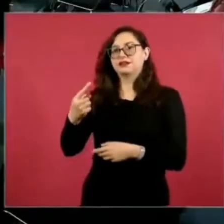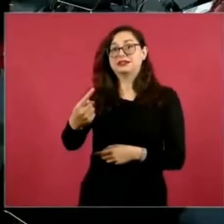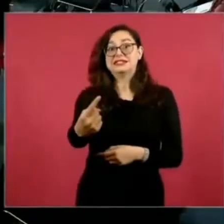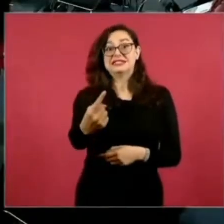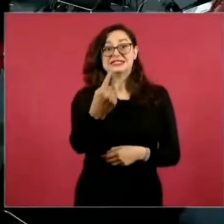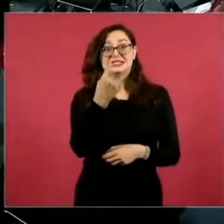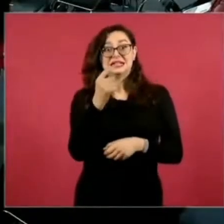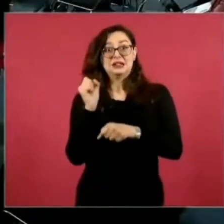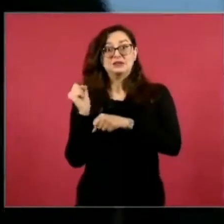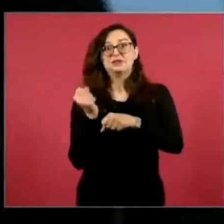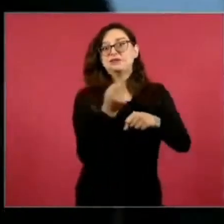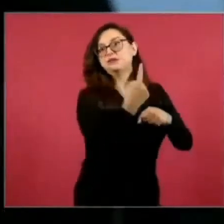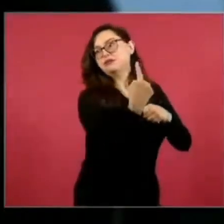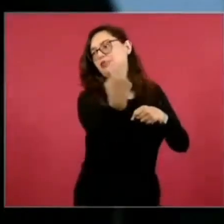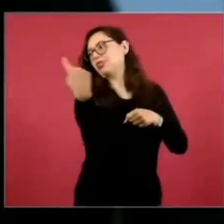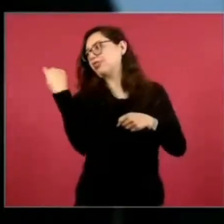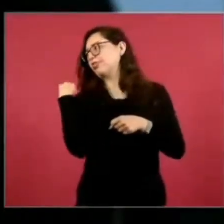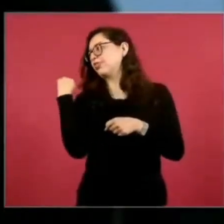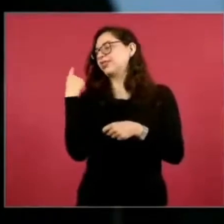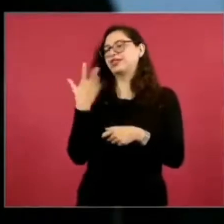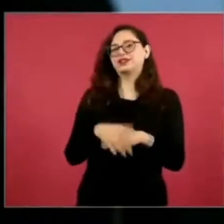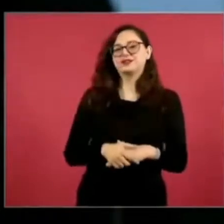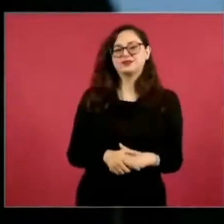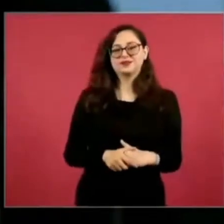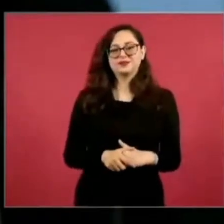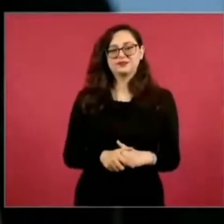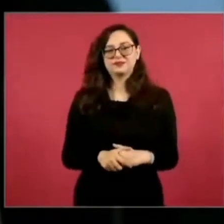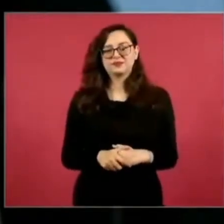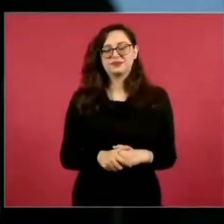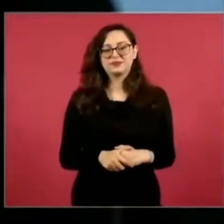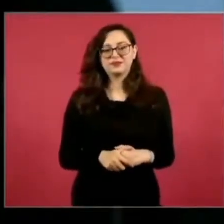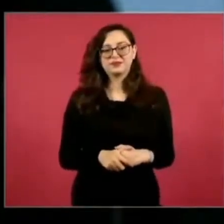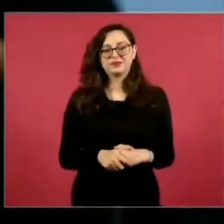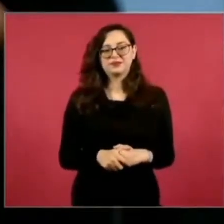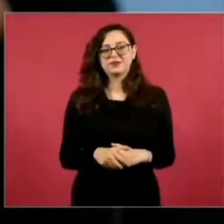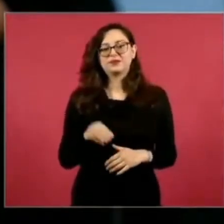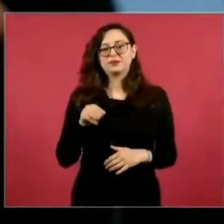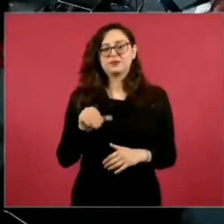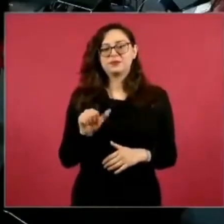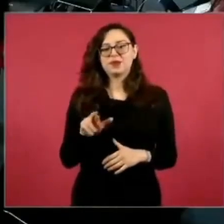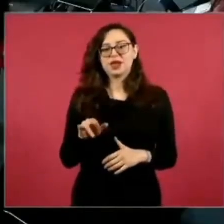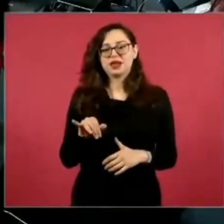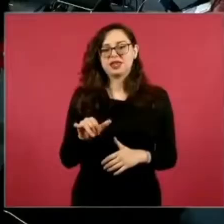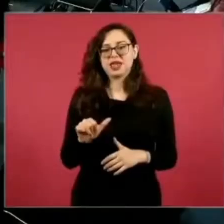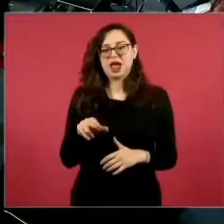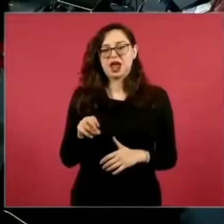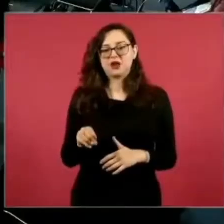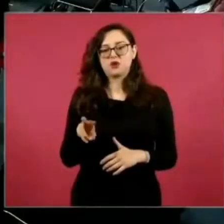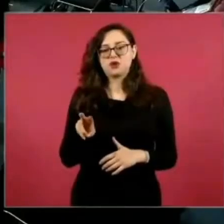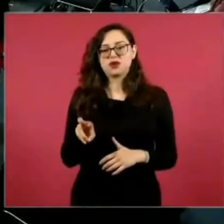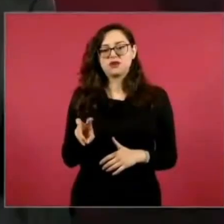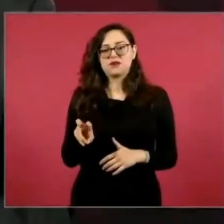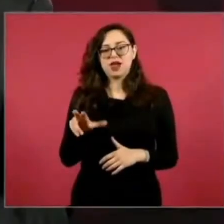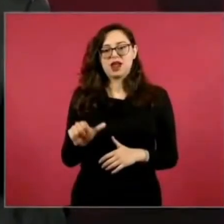no podían. Este Mariano Rivera es el único,